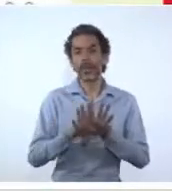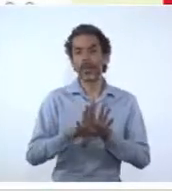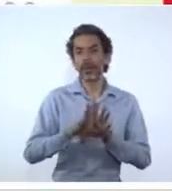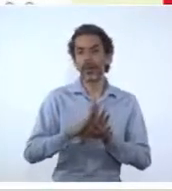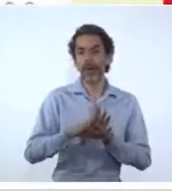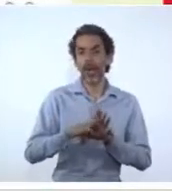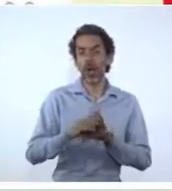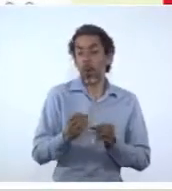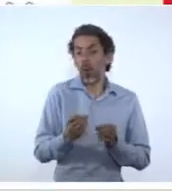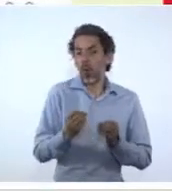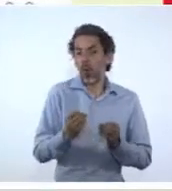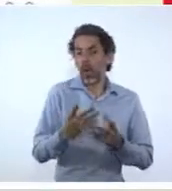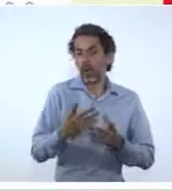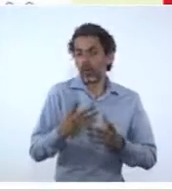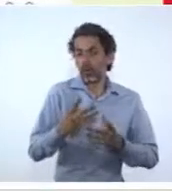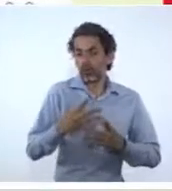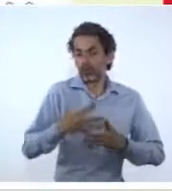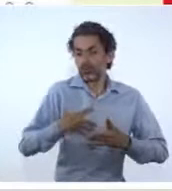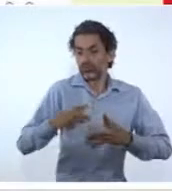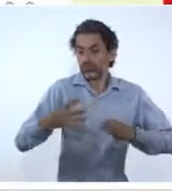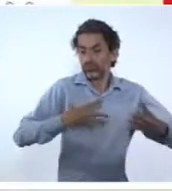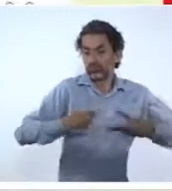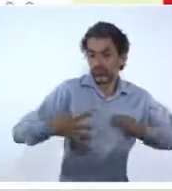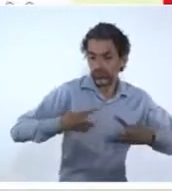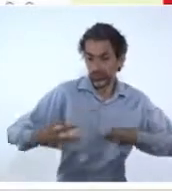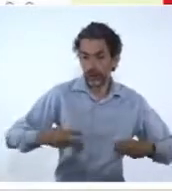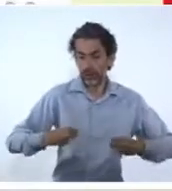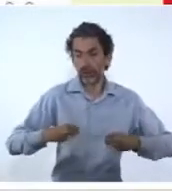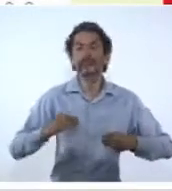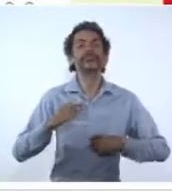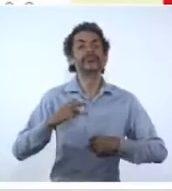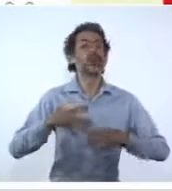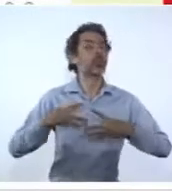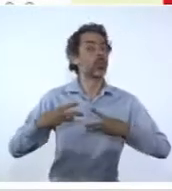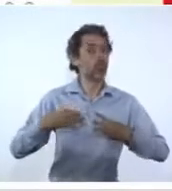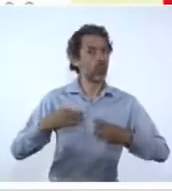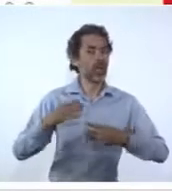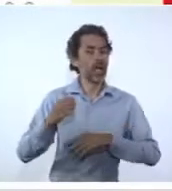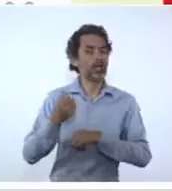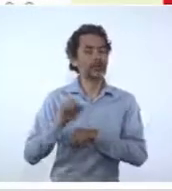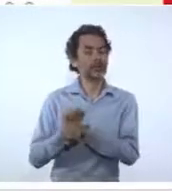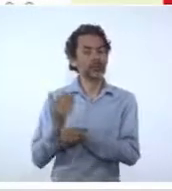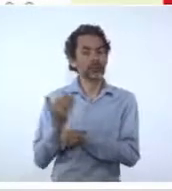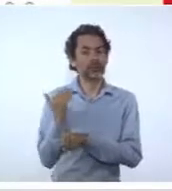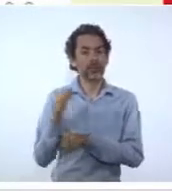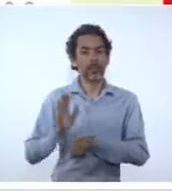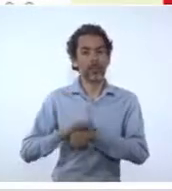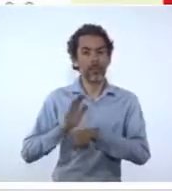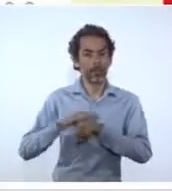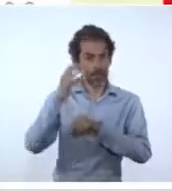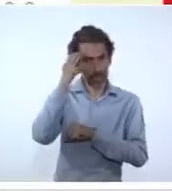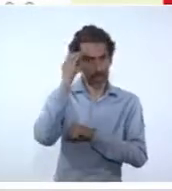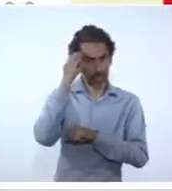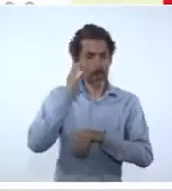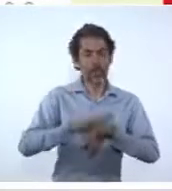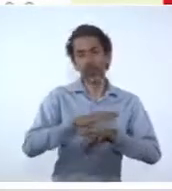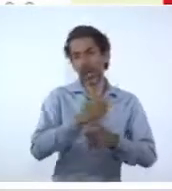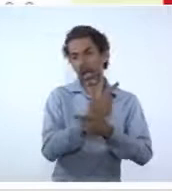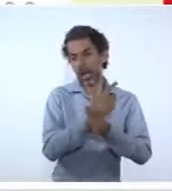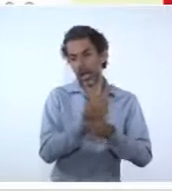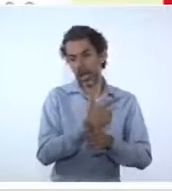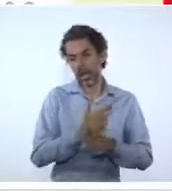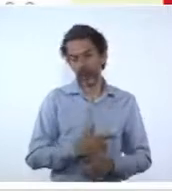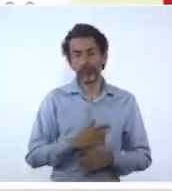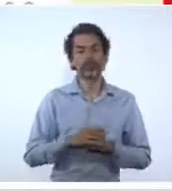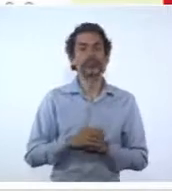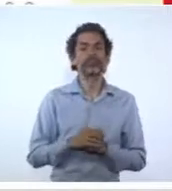reducción tuvo una disminución, es decir, en la semana anterior más número de camas fueron desocupadas o están